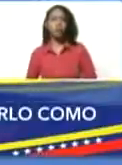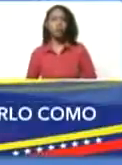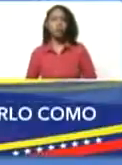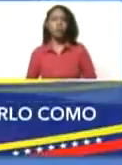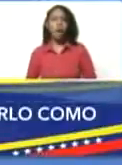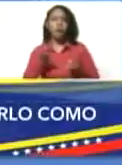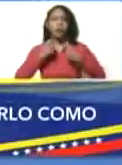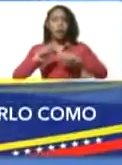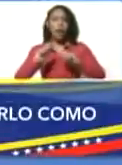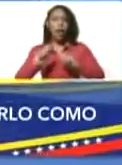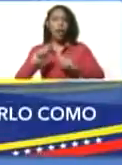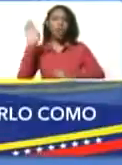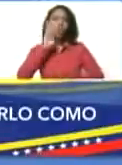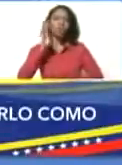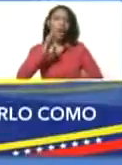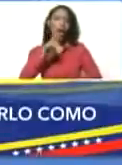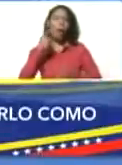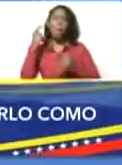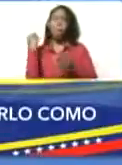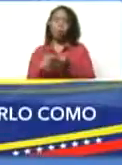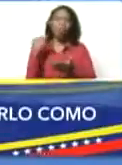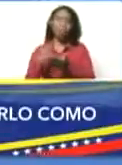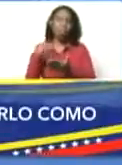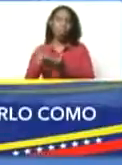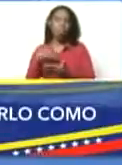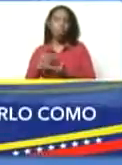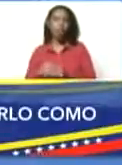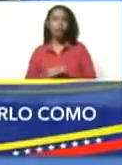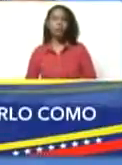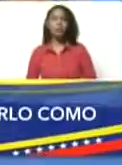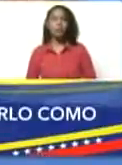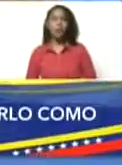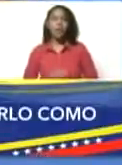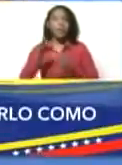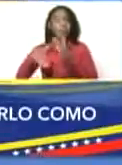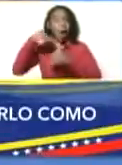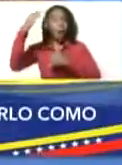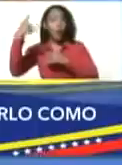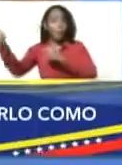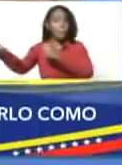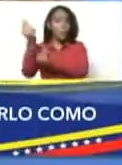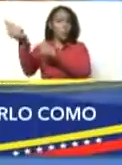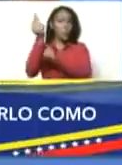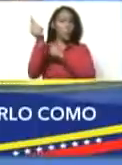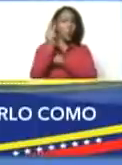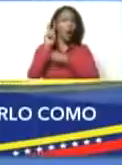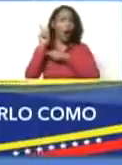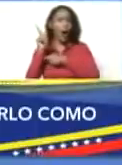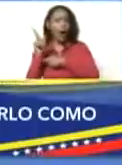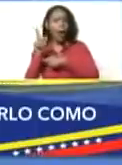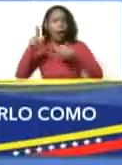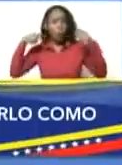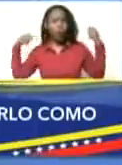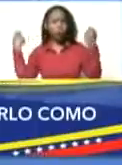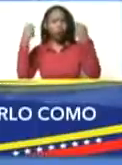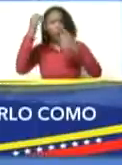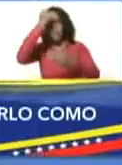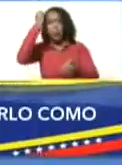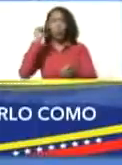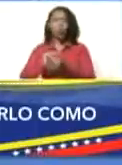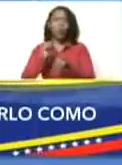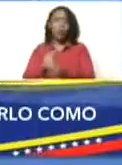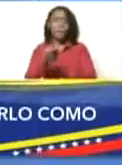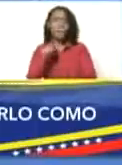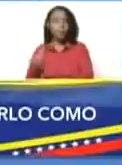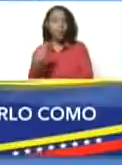han tratado de mancharlo múltiples veces desde afuera en campañas brutales, financiadas